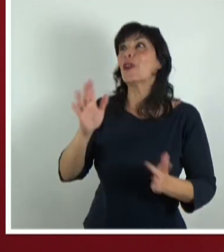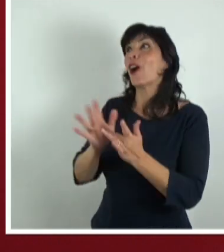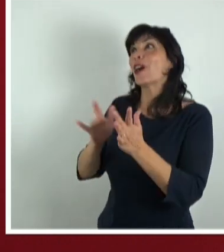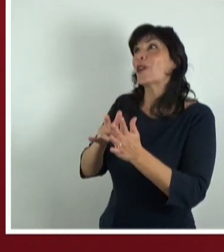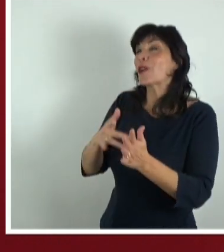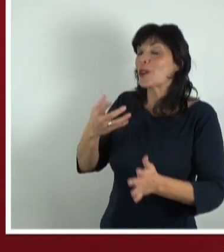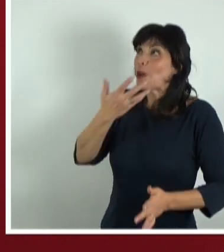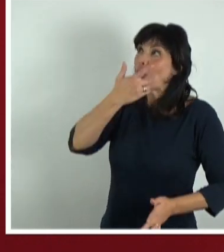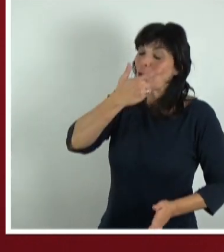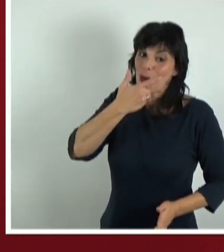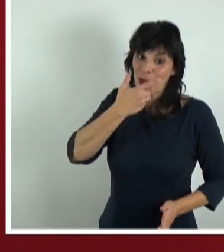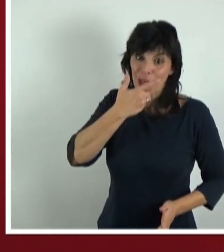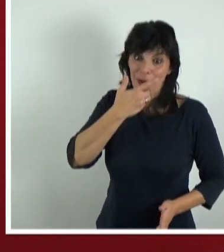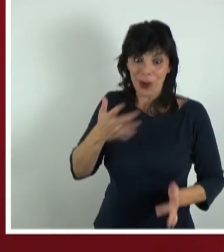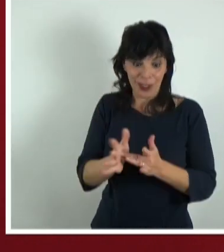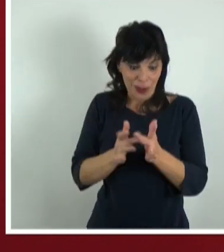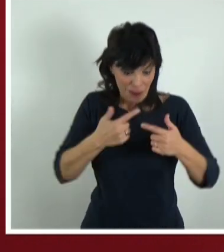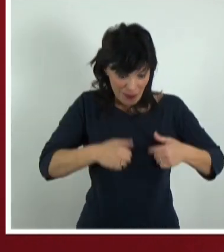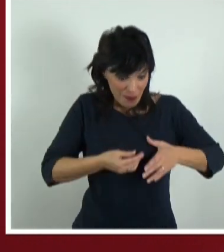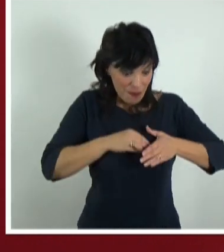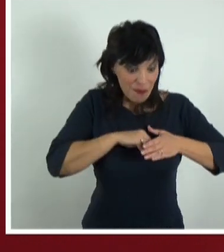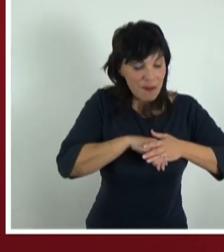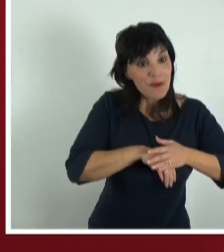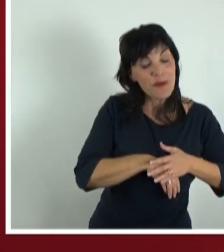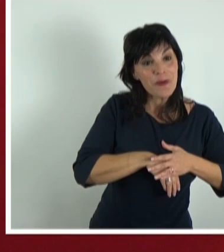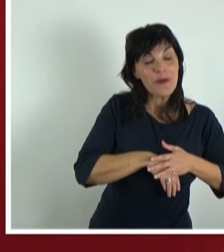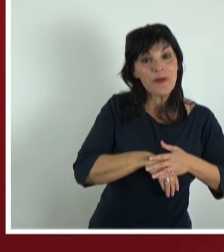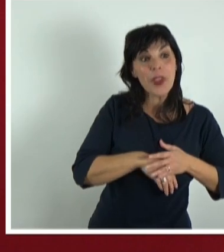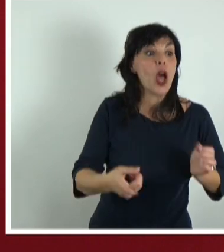perdón, Él, con una mirada,